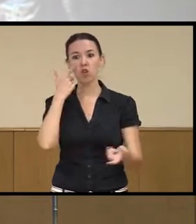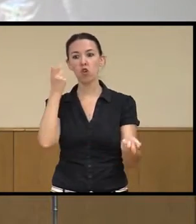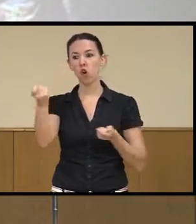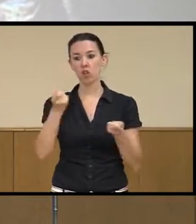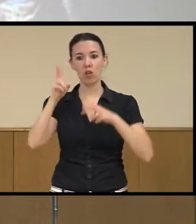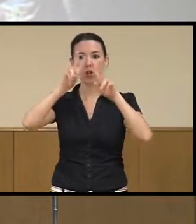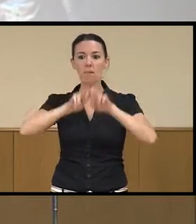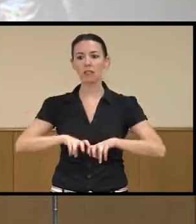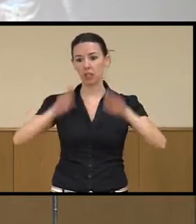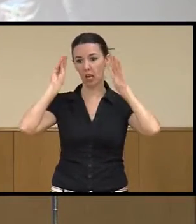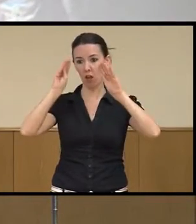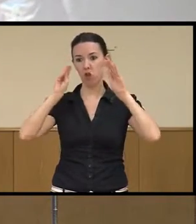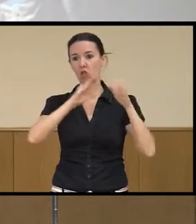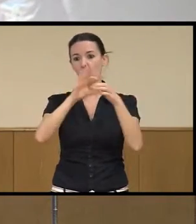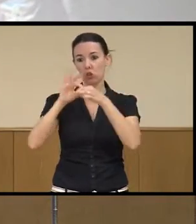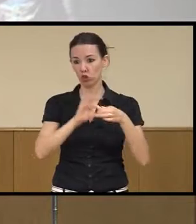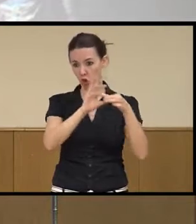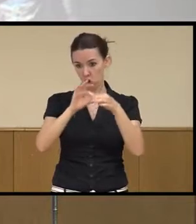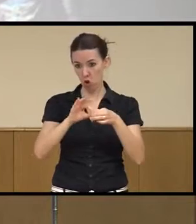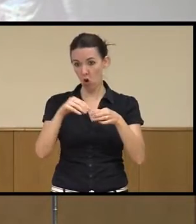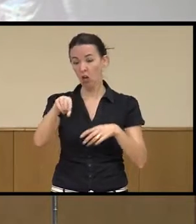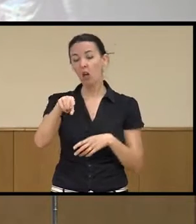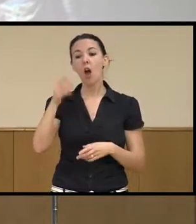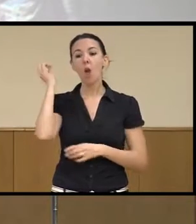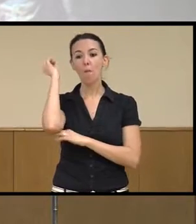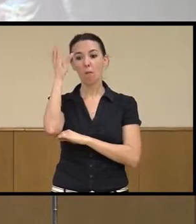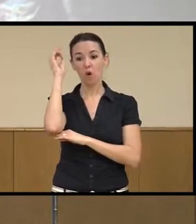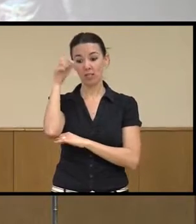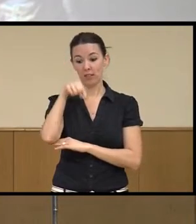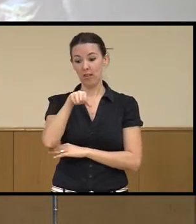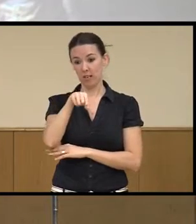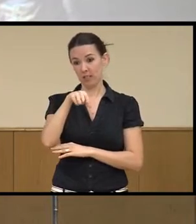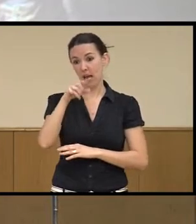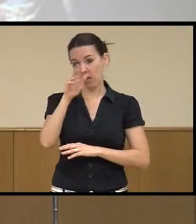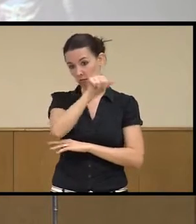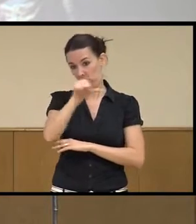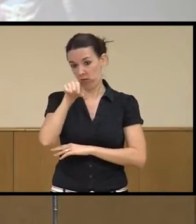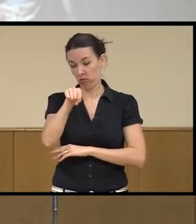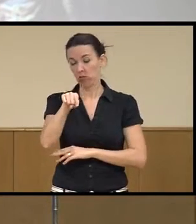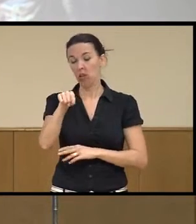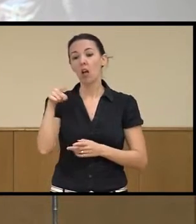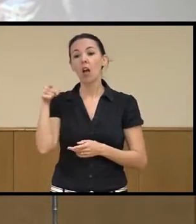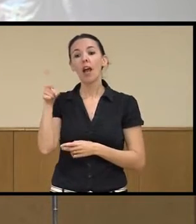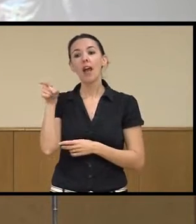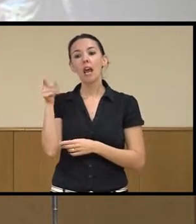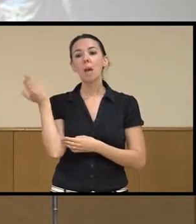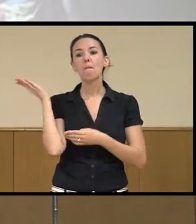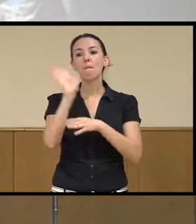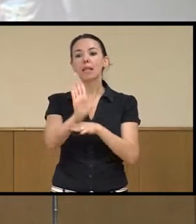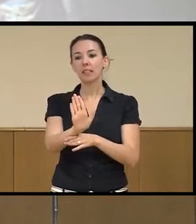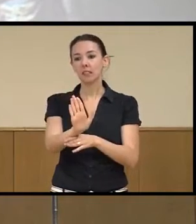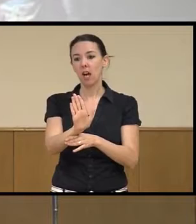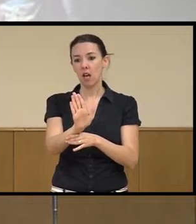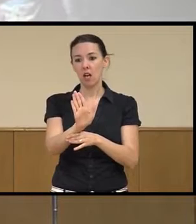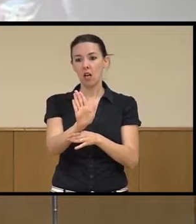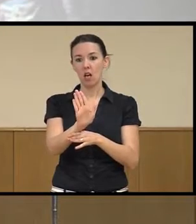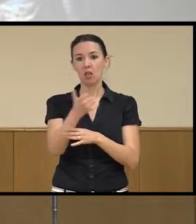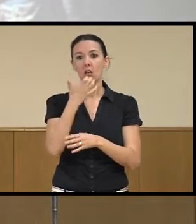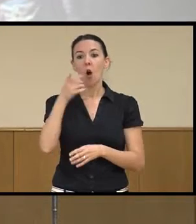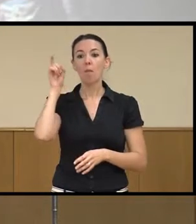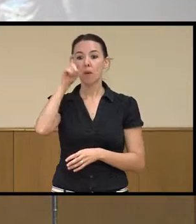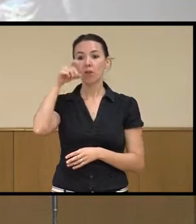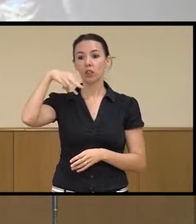en formación del consorcio MusAccess, que es el ponente de esta sesión y que nos va a presentar tanto al